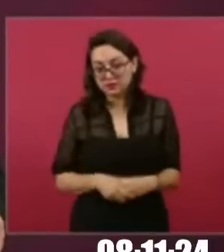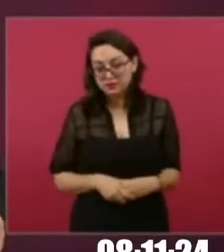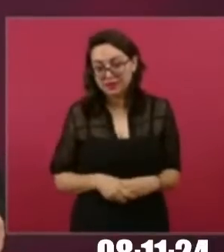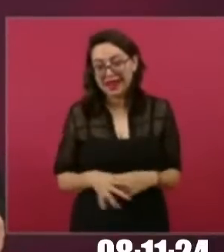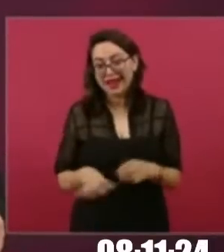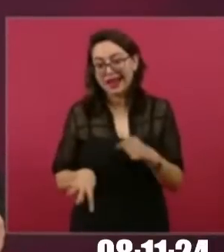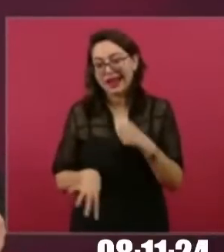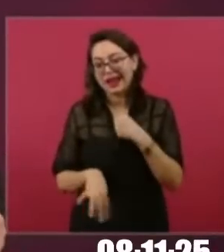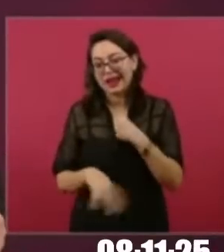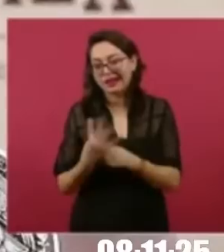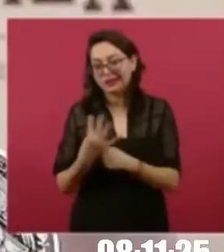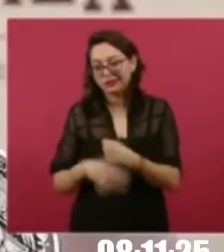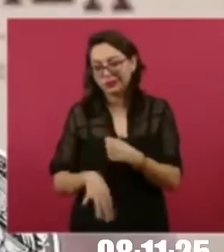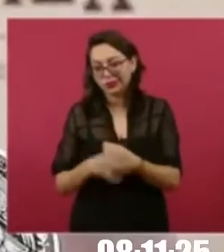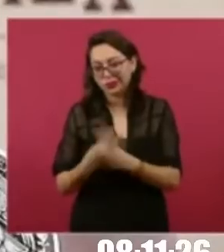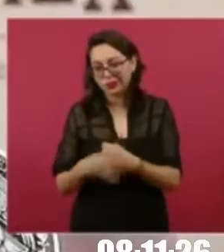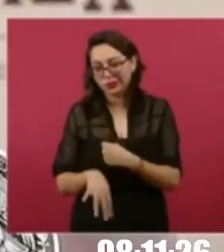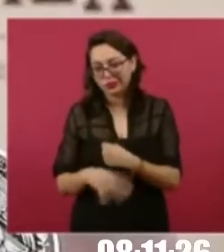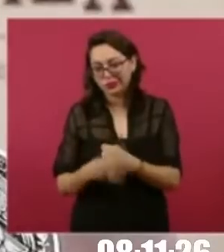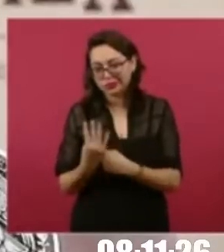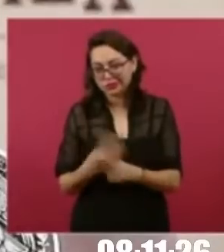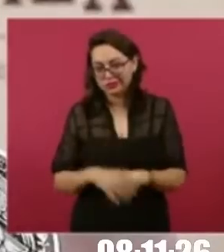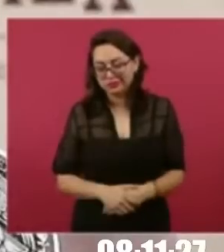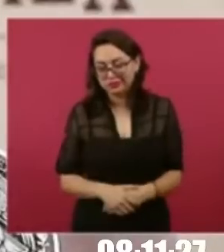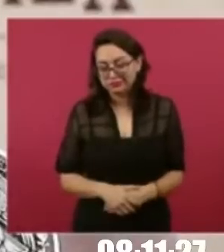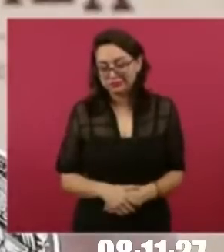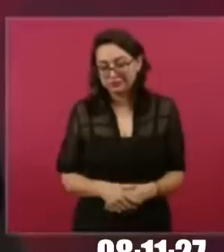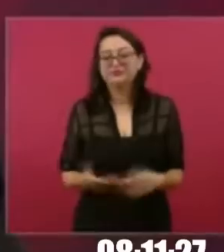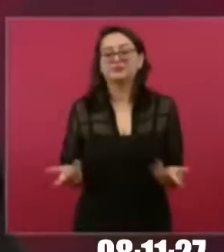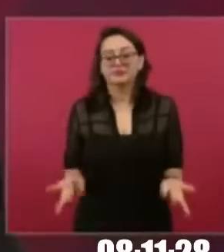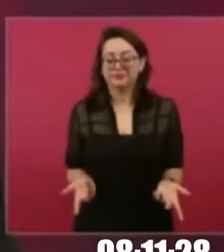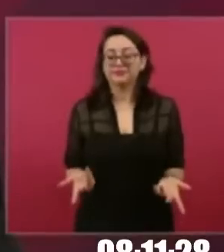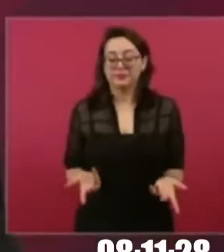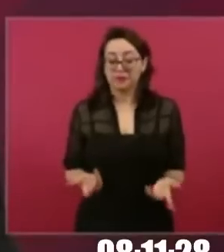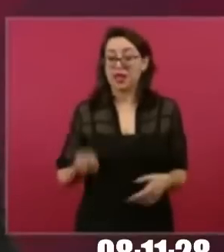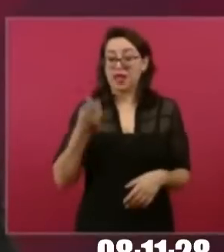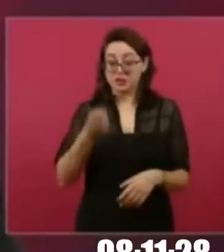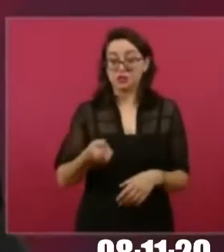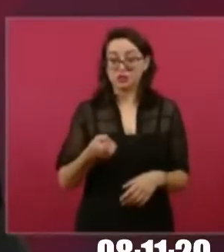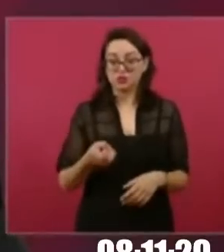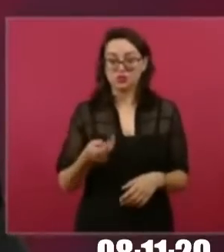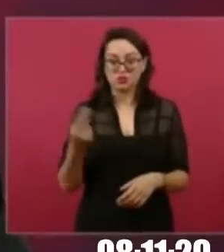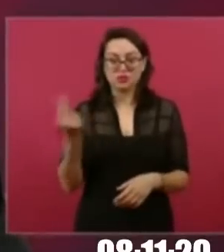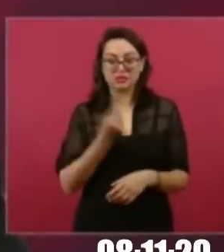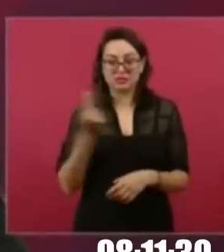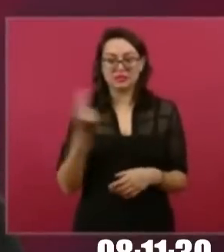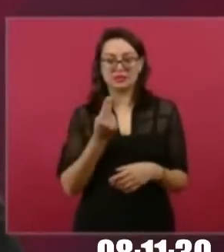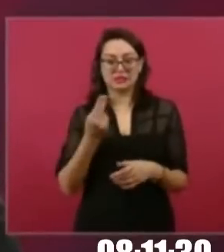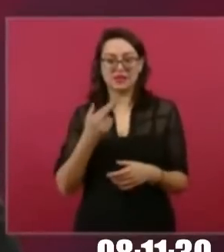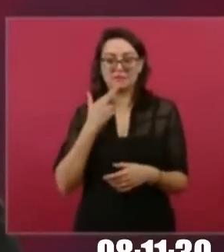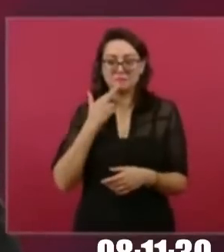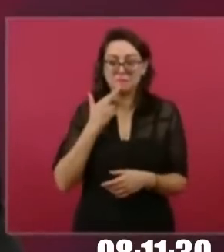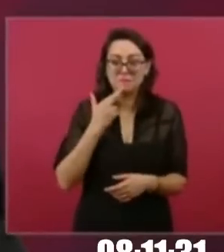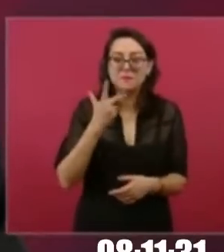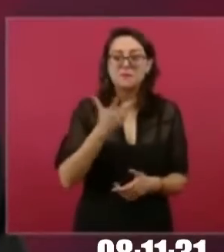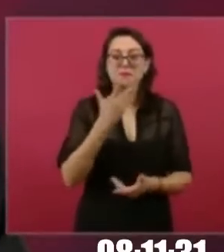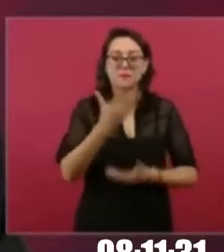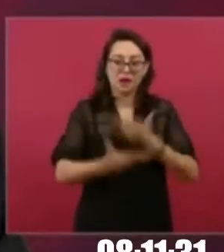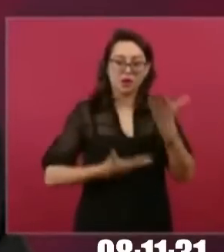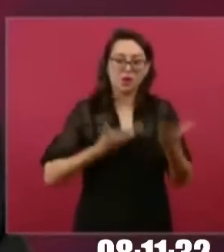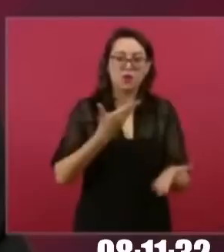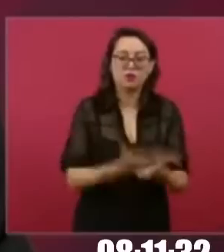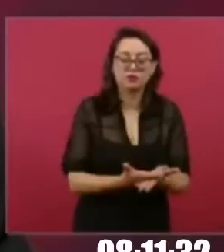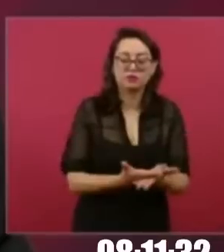y ese compromiso de la cuarta transformación es que en un en este periodo después de la firma del convenio